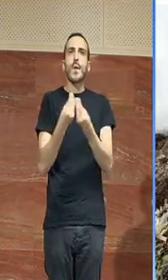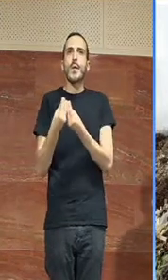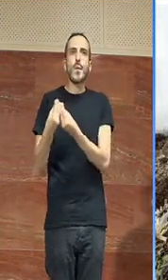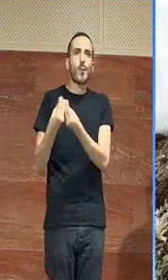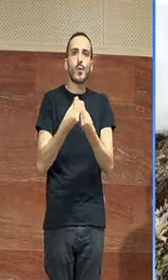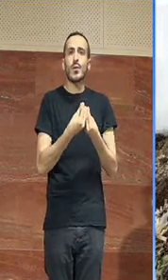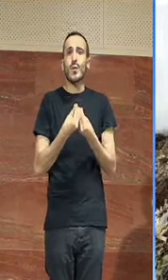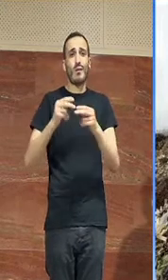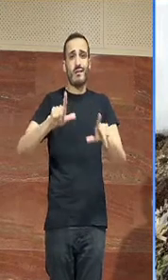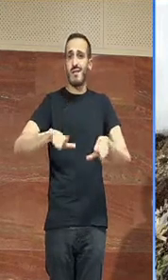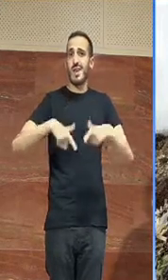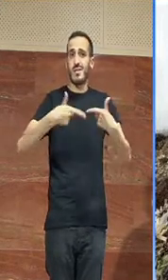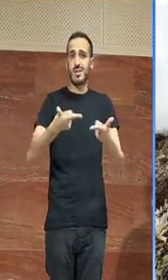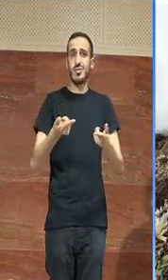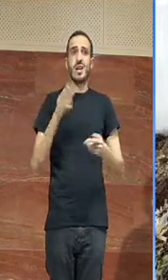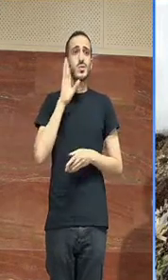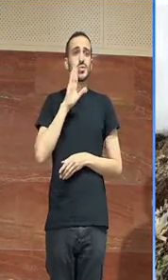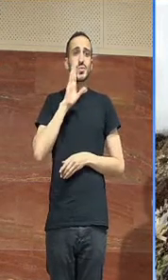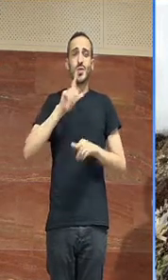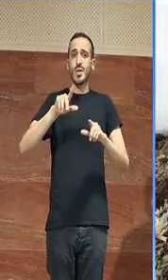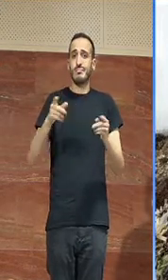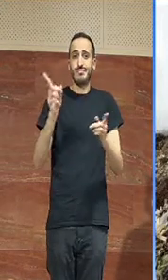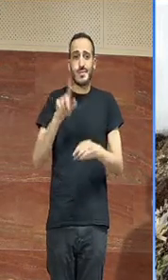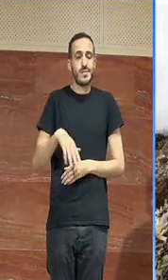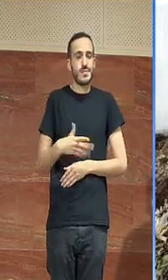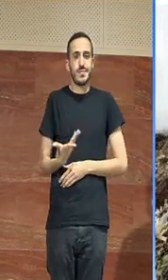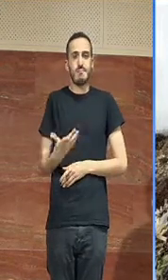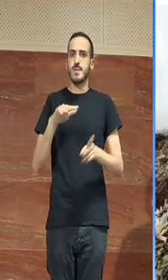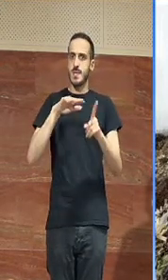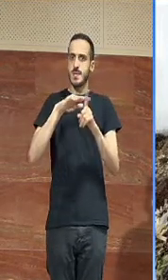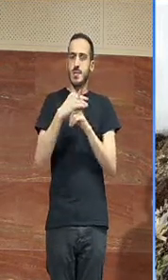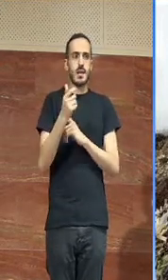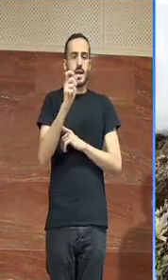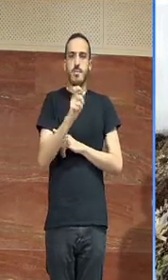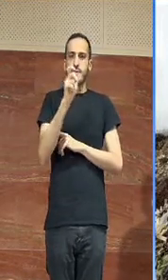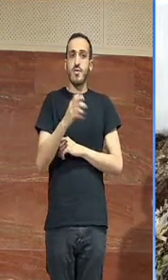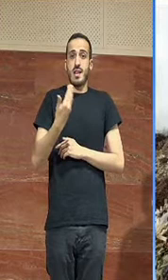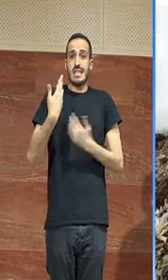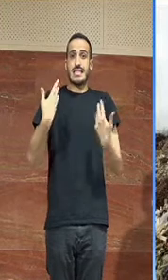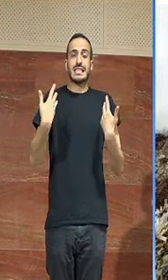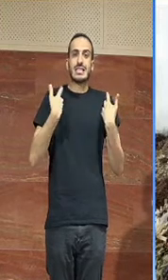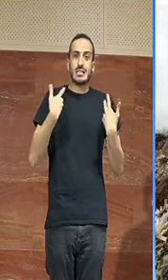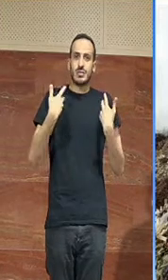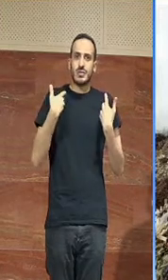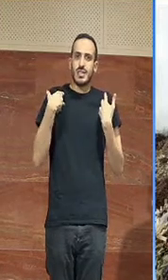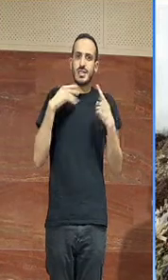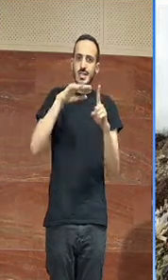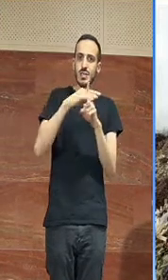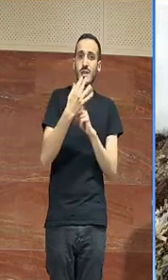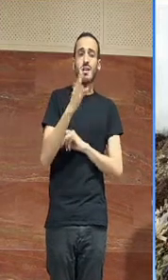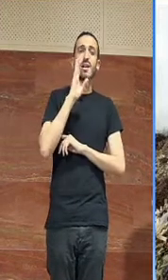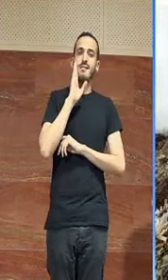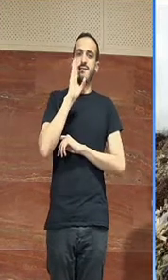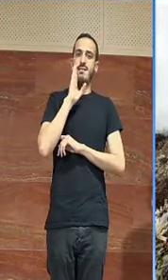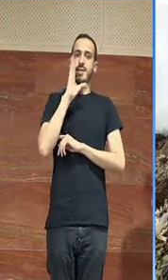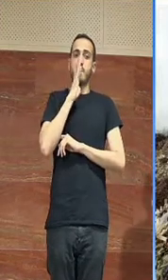los desperdicios y que son su fuente económica, ¿no? Realmente hay muchísimas personas en el mundo que viven del reciclaje, viven de los residuos